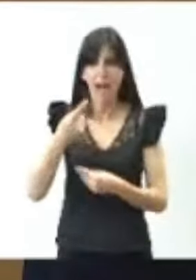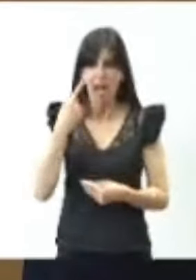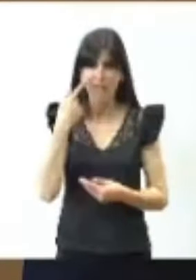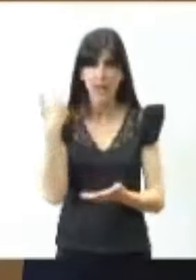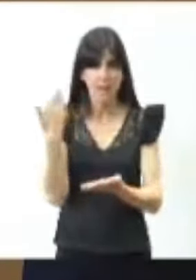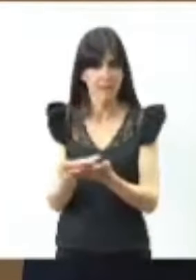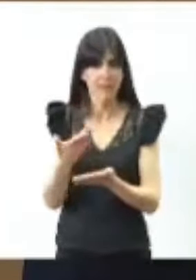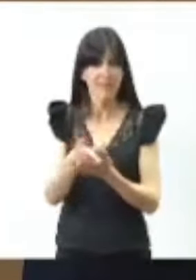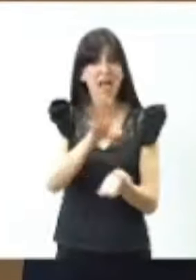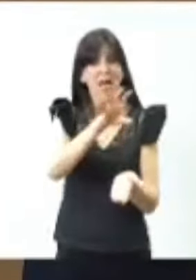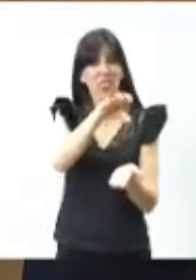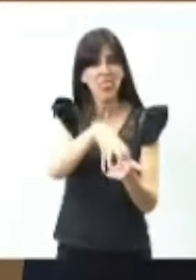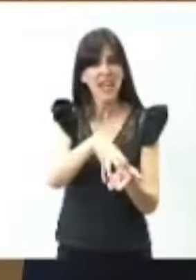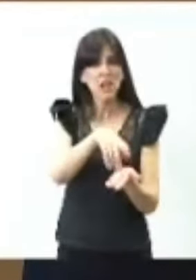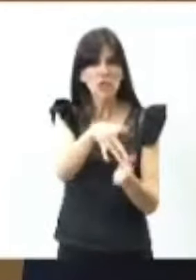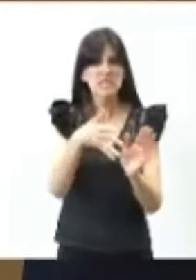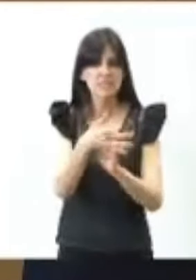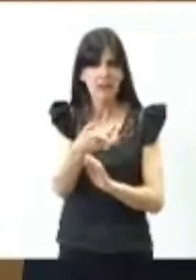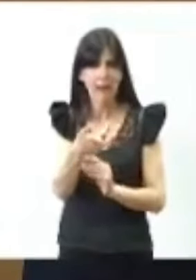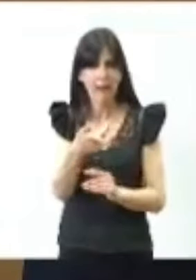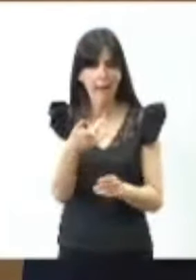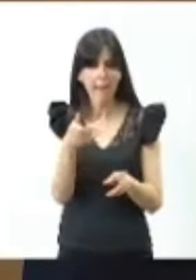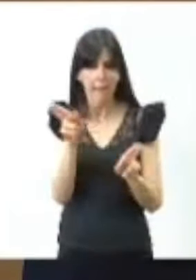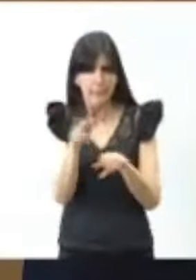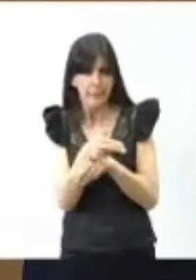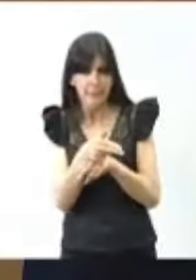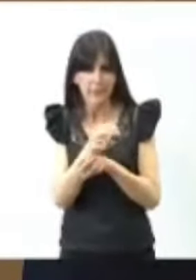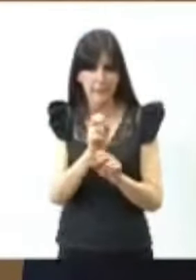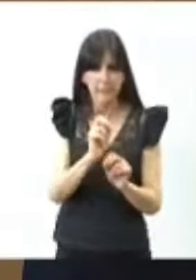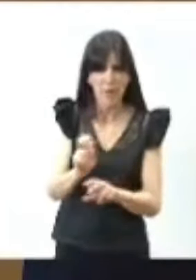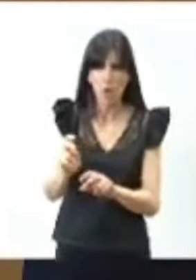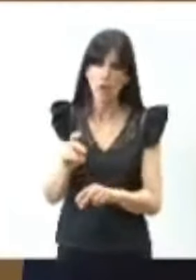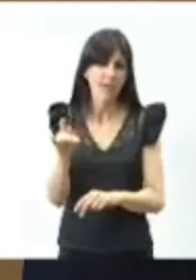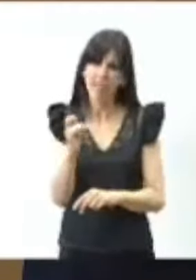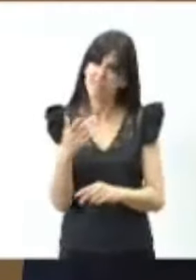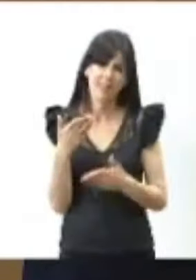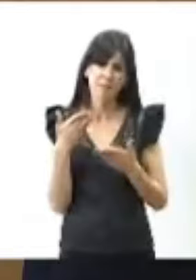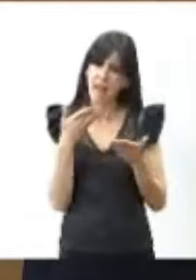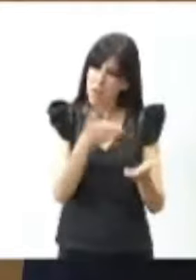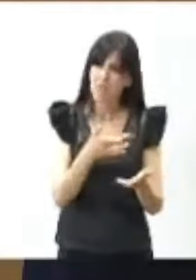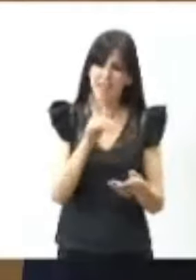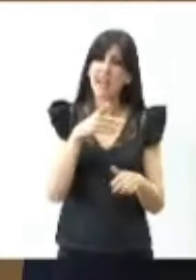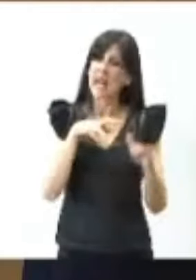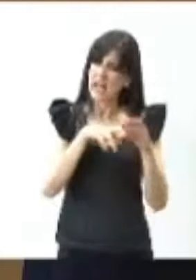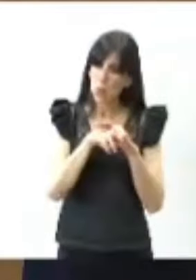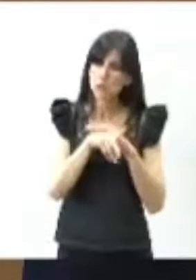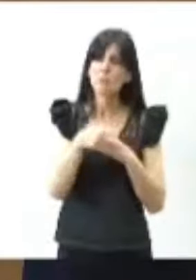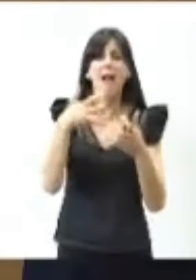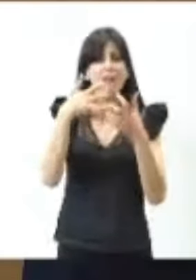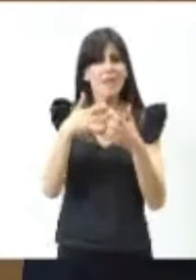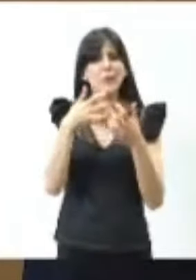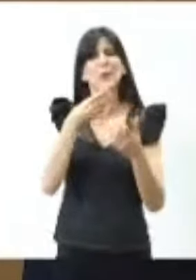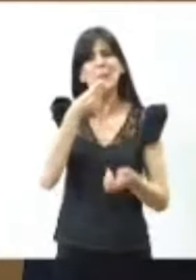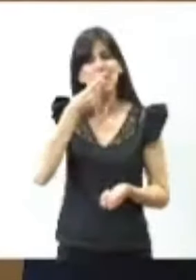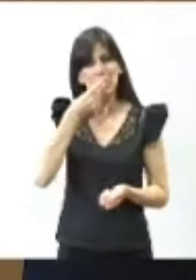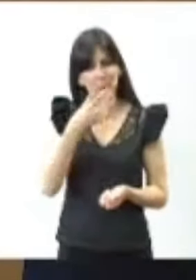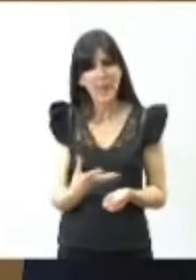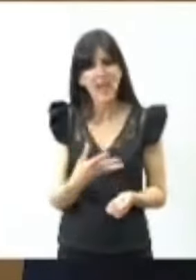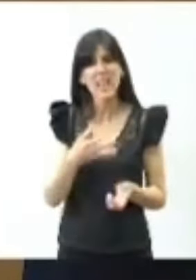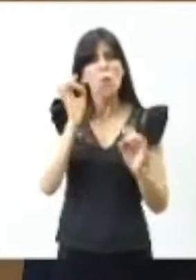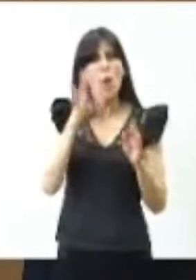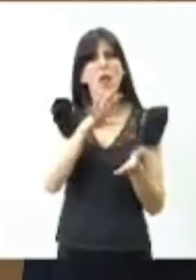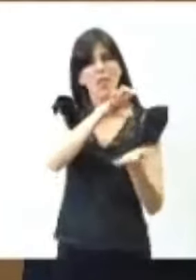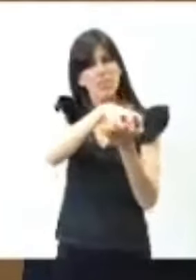que este centro no se deje morir y se ponga cuanto antes recursos para que funcione como funcionan